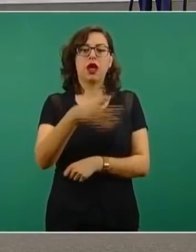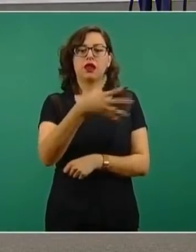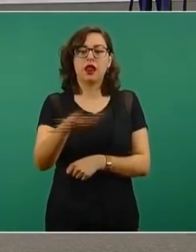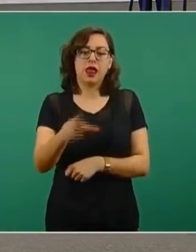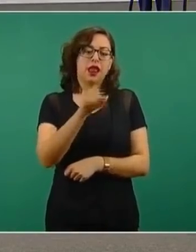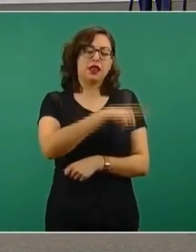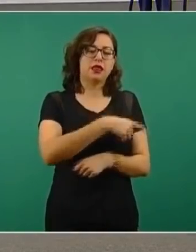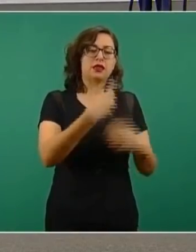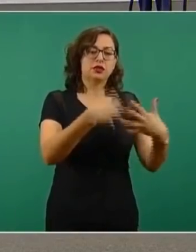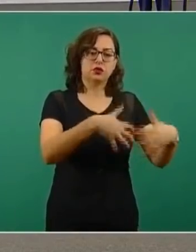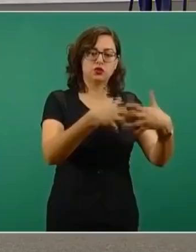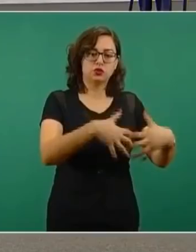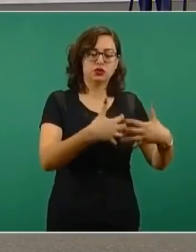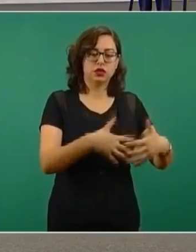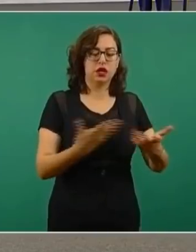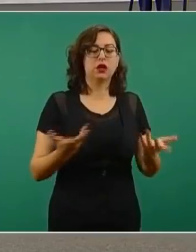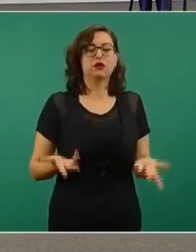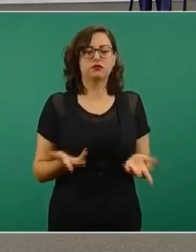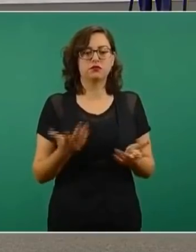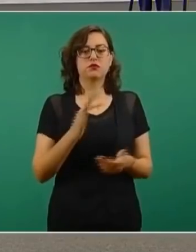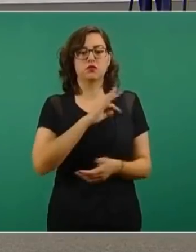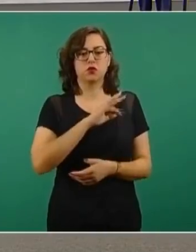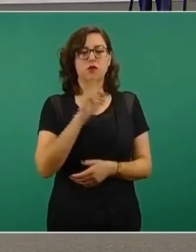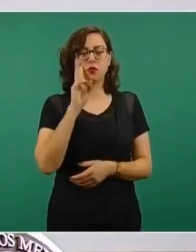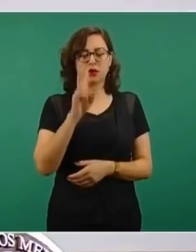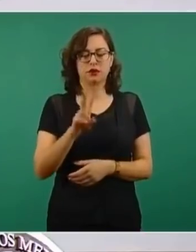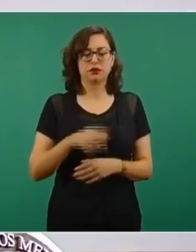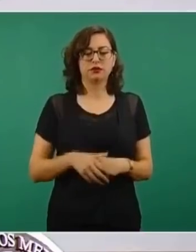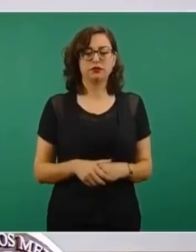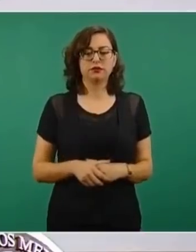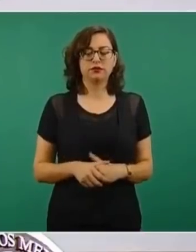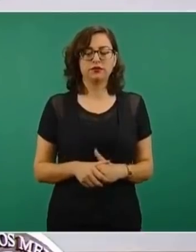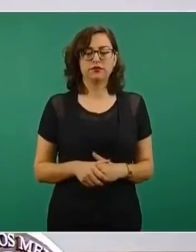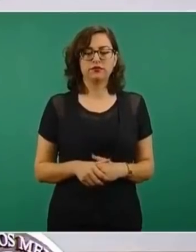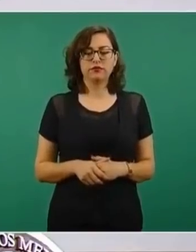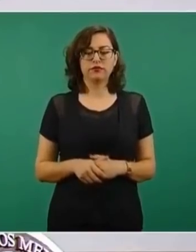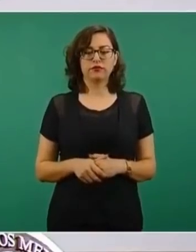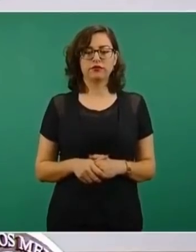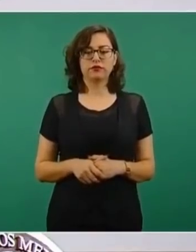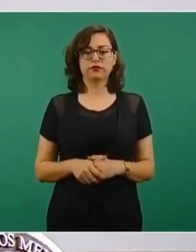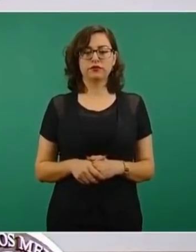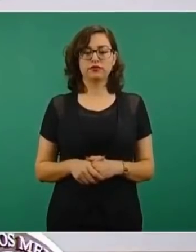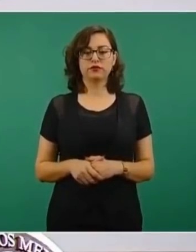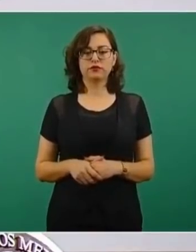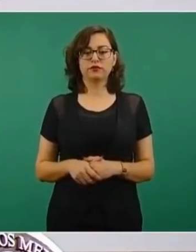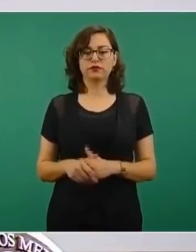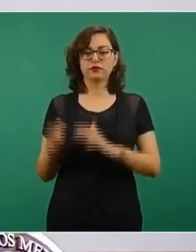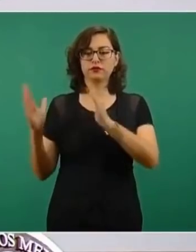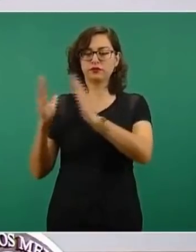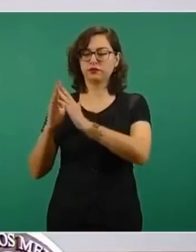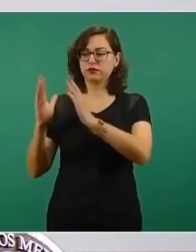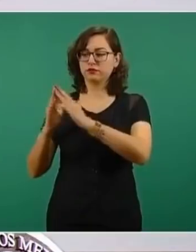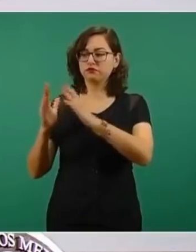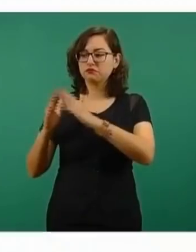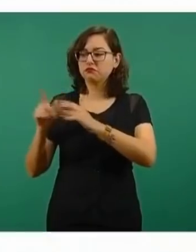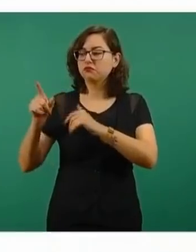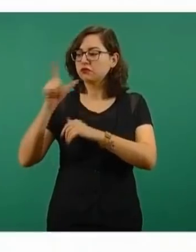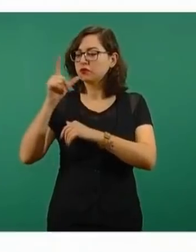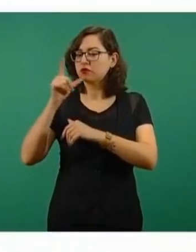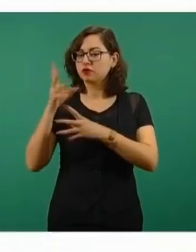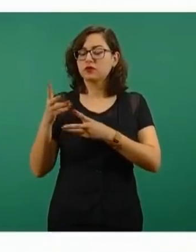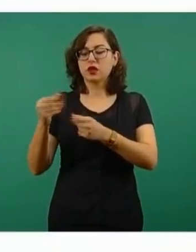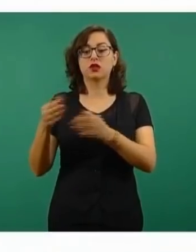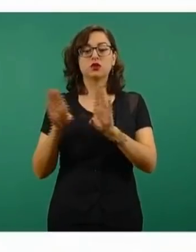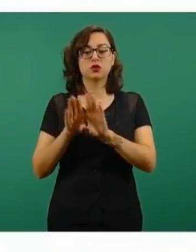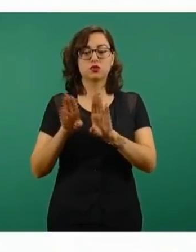estado mitigada. La tarifa doméstica en el acuerdo que se tuvo con Hacienda en diciembre del año pasado fue que